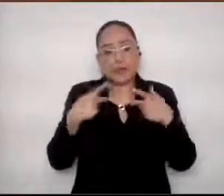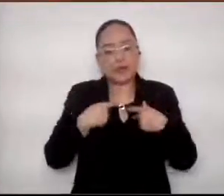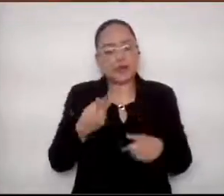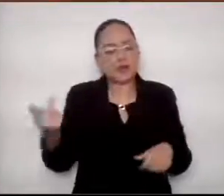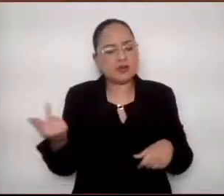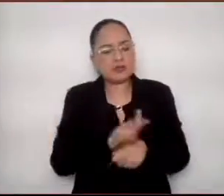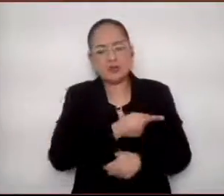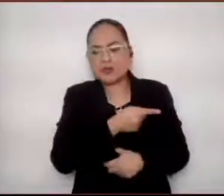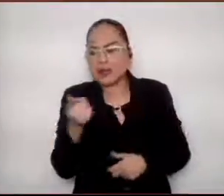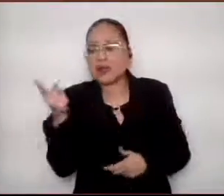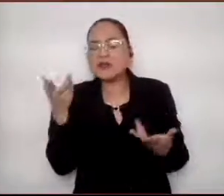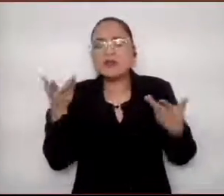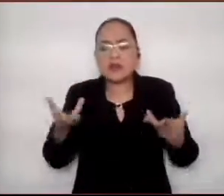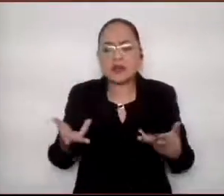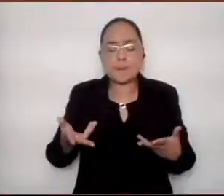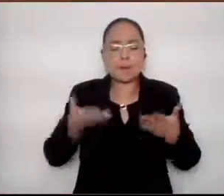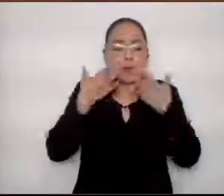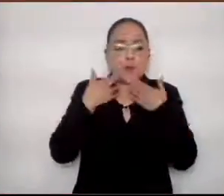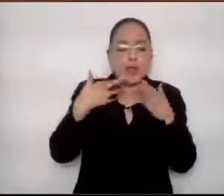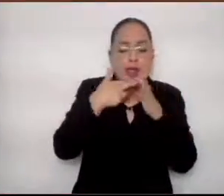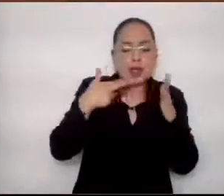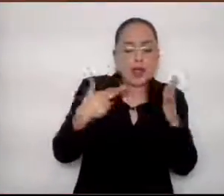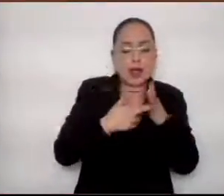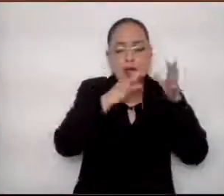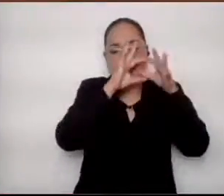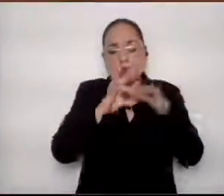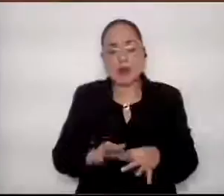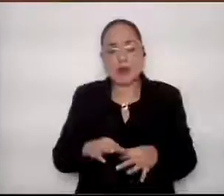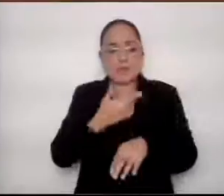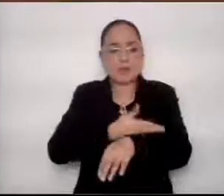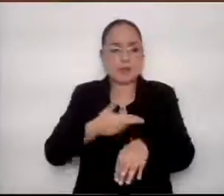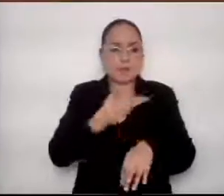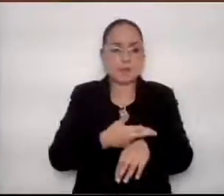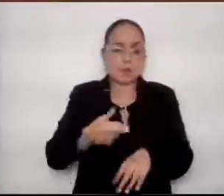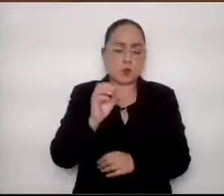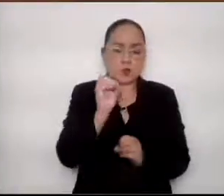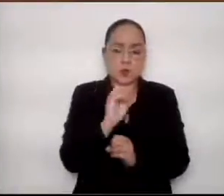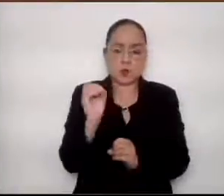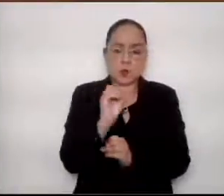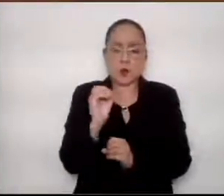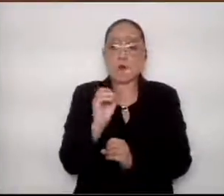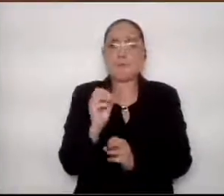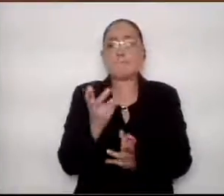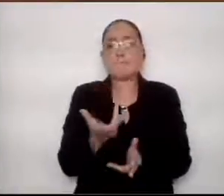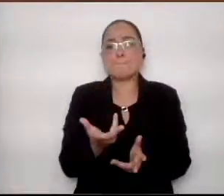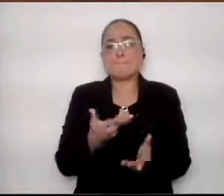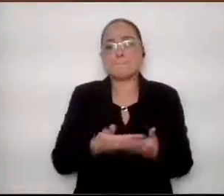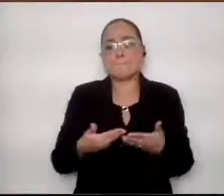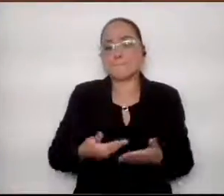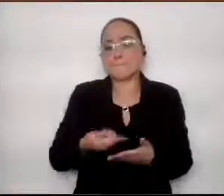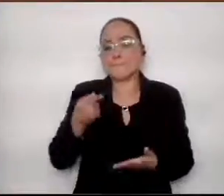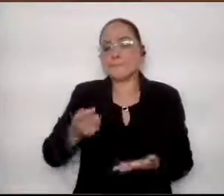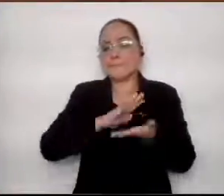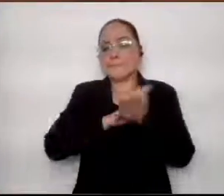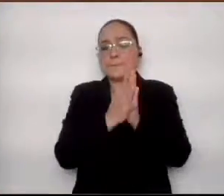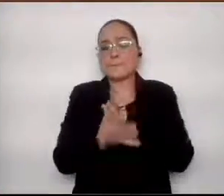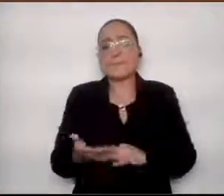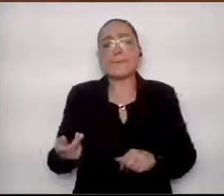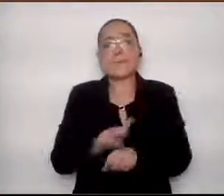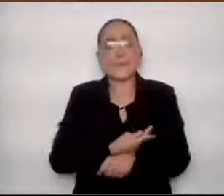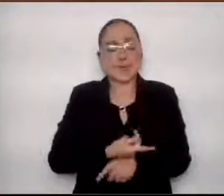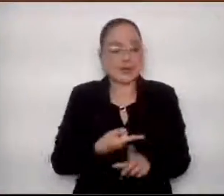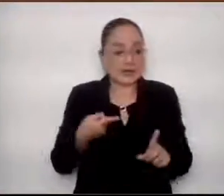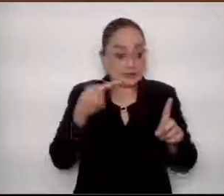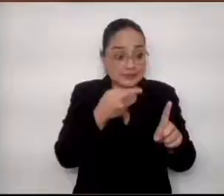están regulados en nada, según yo lo entiendo, esto implica que se den